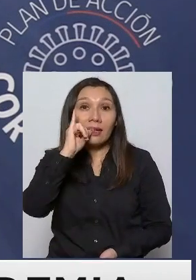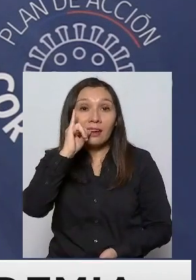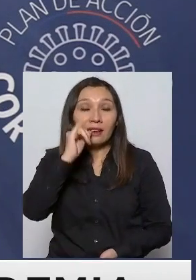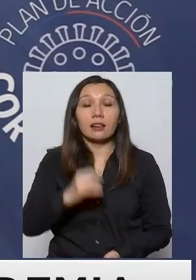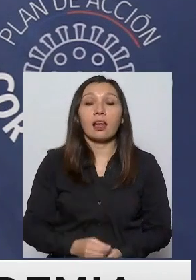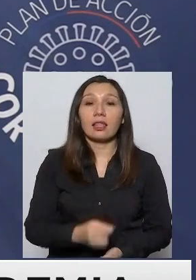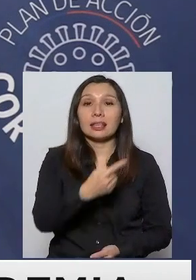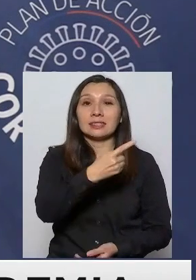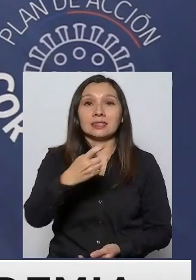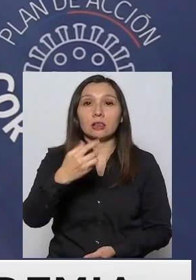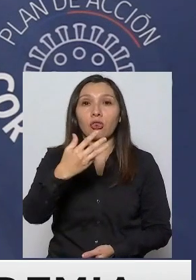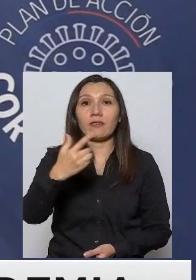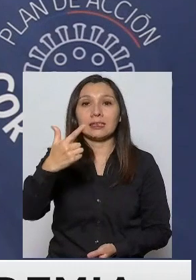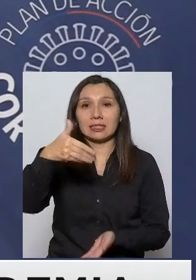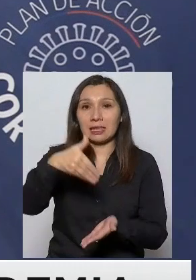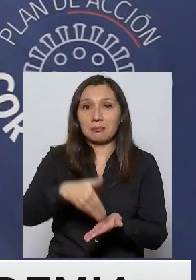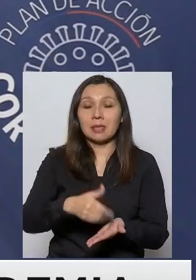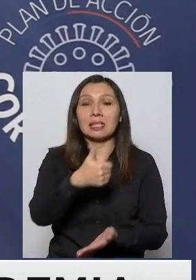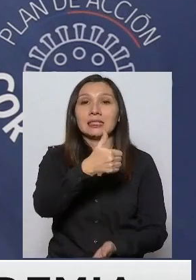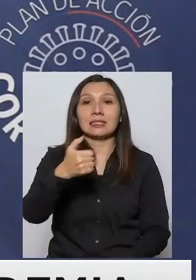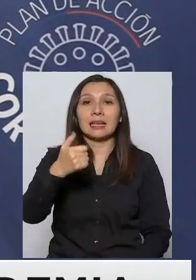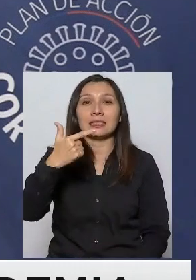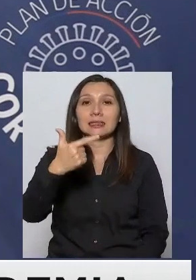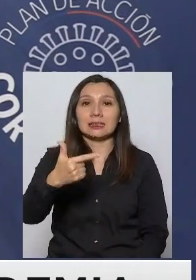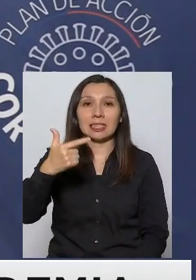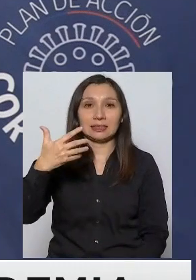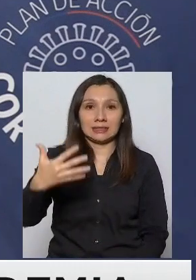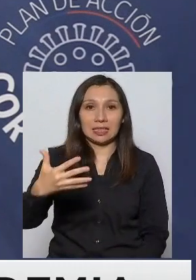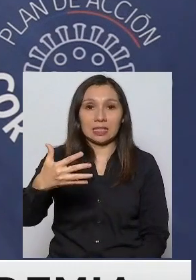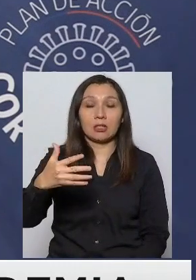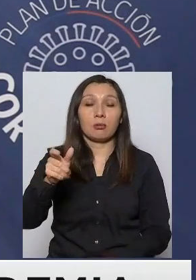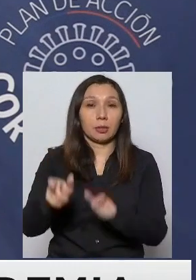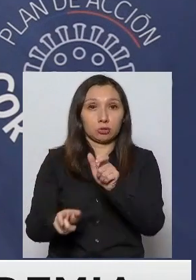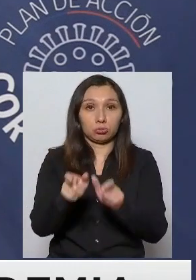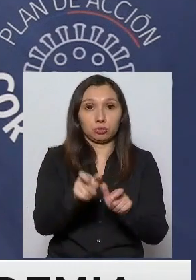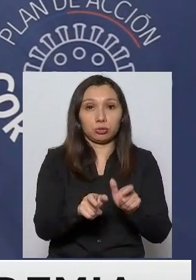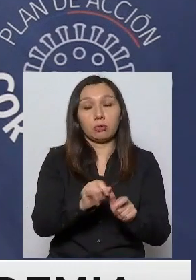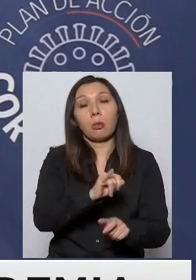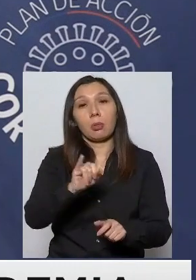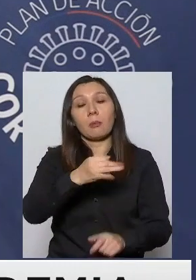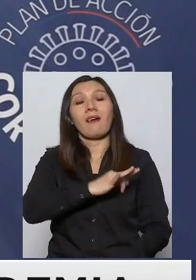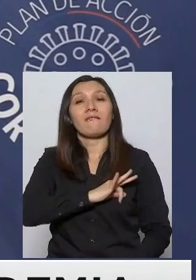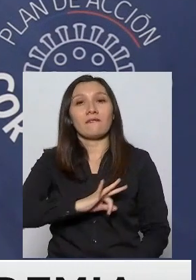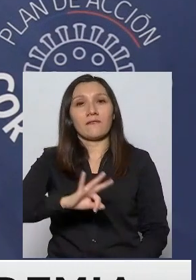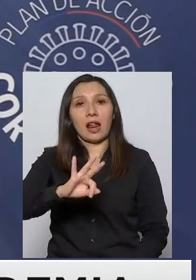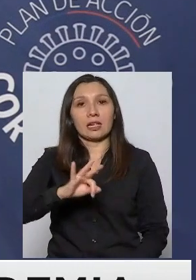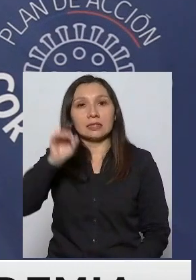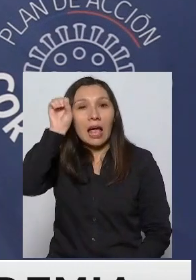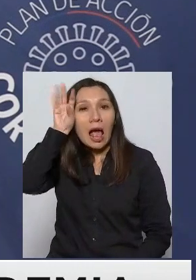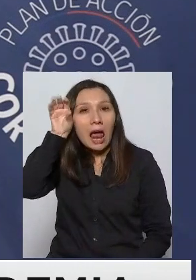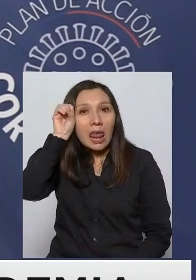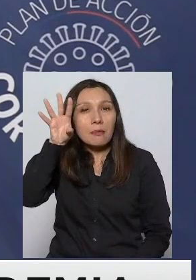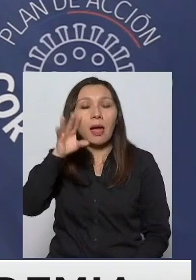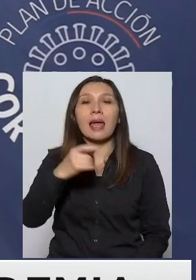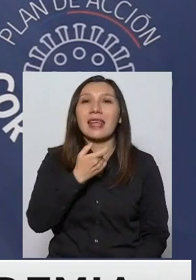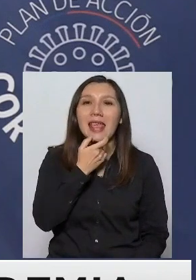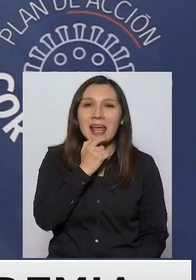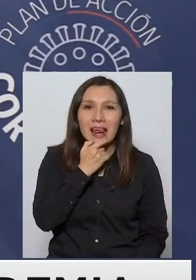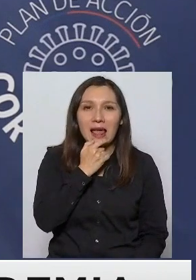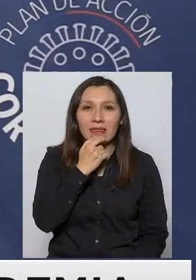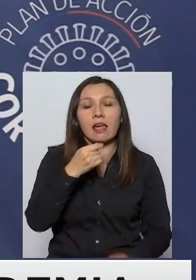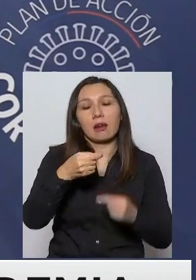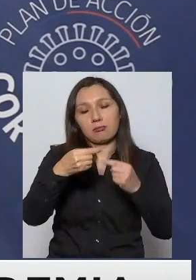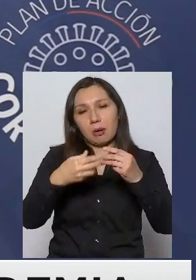con 197 mil 675 y después le sigue francia alemania e inglaterra